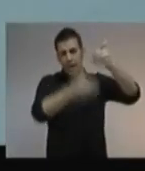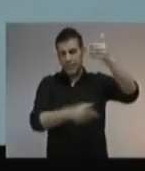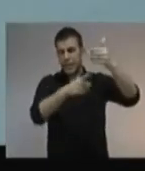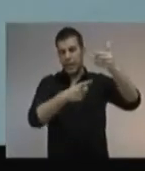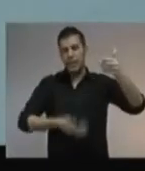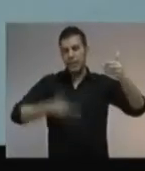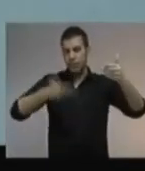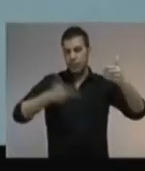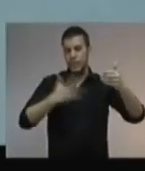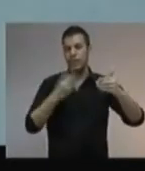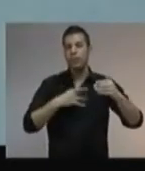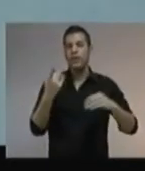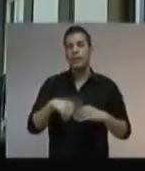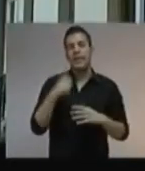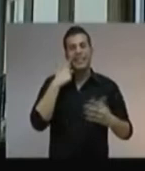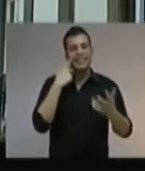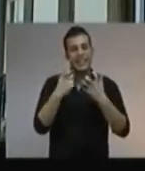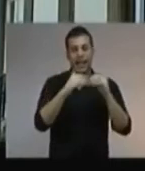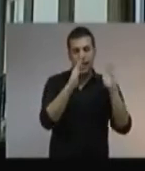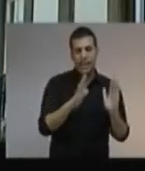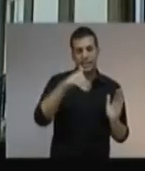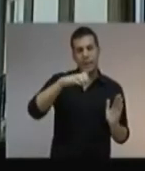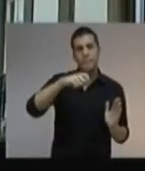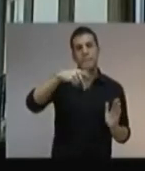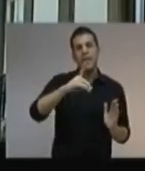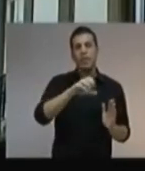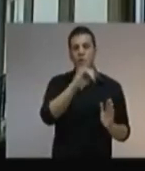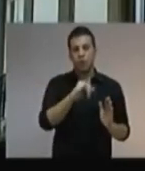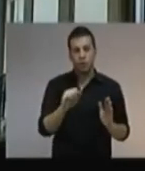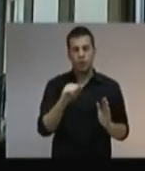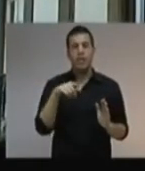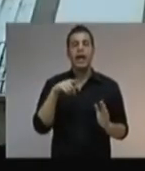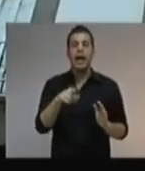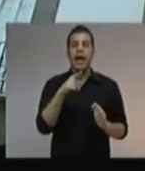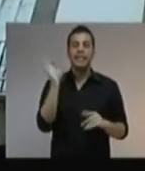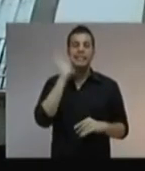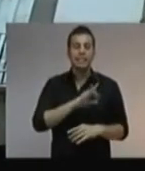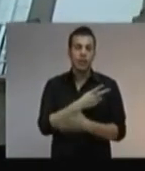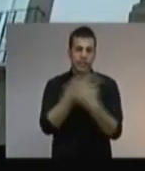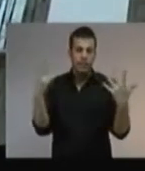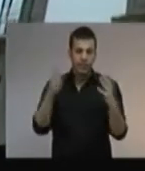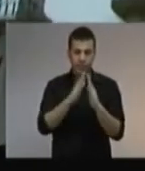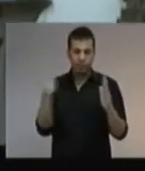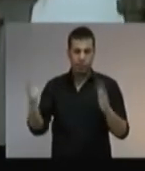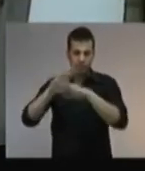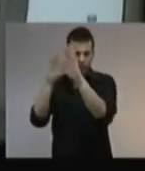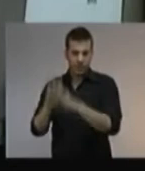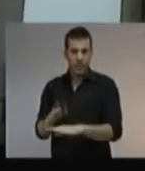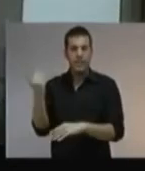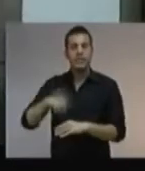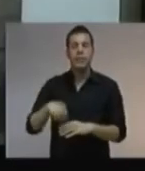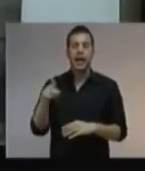las que destacan, por ejemplo, la Casa Mendoza, que es una casa de arquitectura culta de finales del siglo XVII,